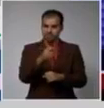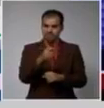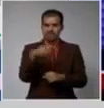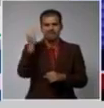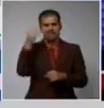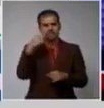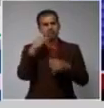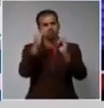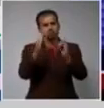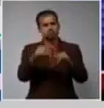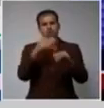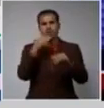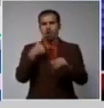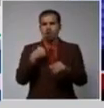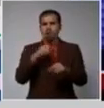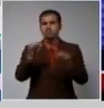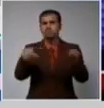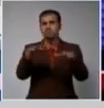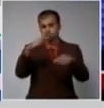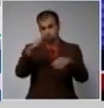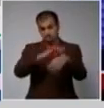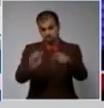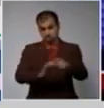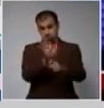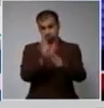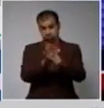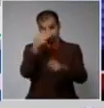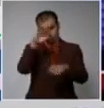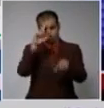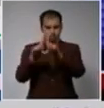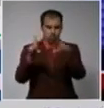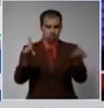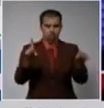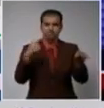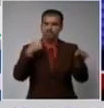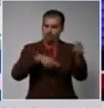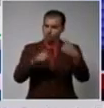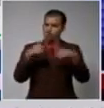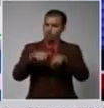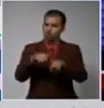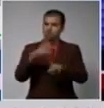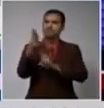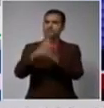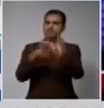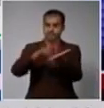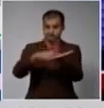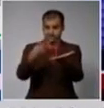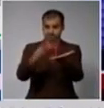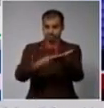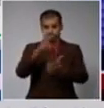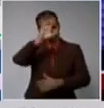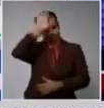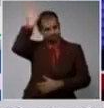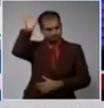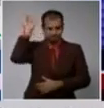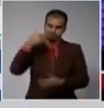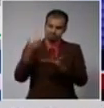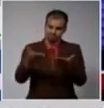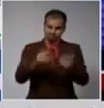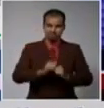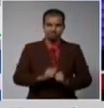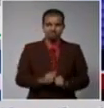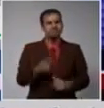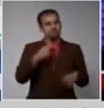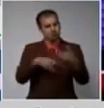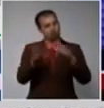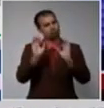La situación epidemiológica en el país. Nos acompaña el intérprete de lengua de señas, Leonel Mieres. Bienvenido, y le doy la bienvenida, como cada